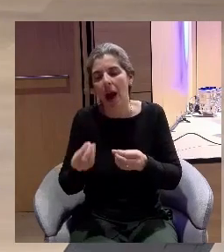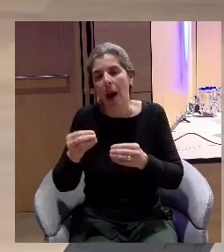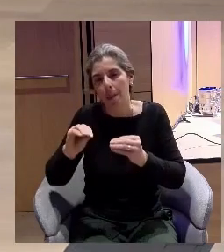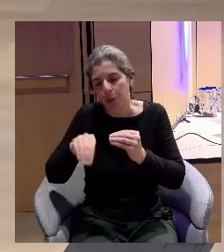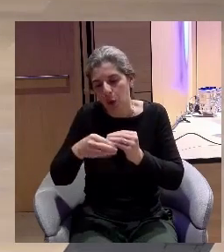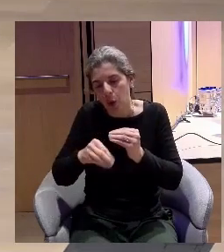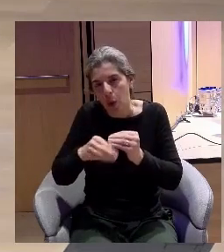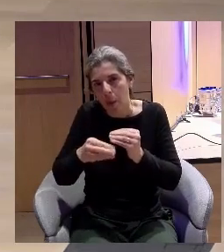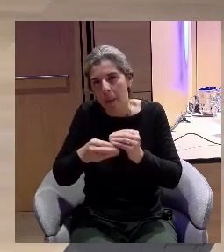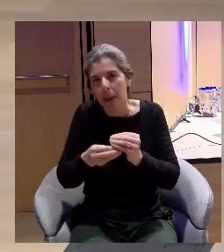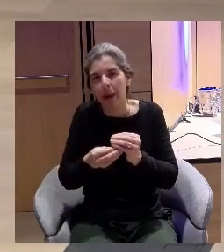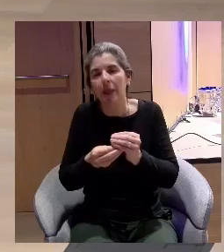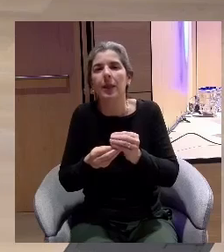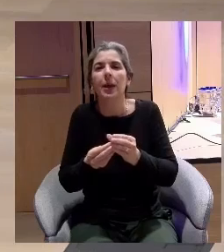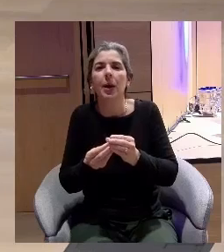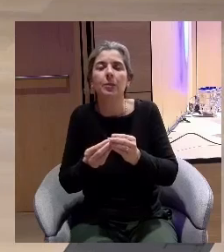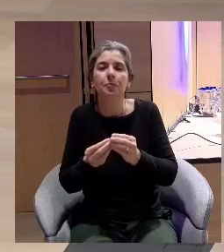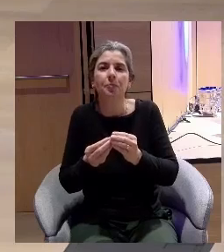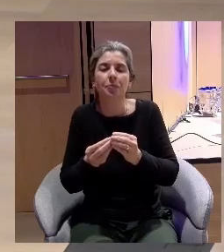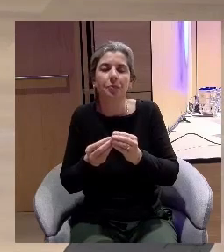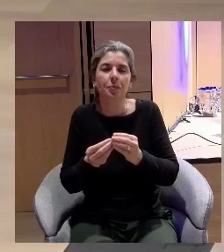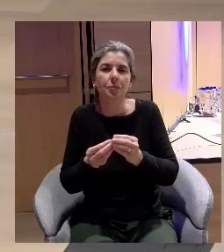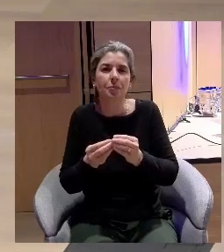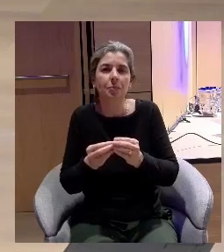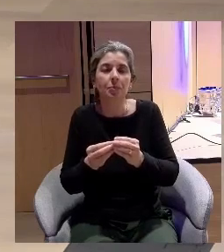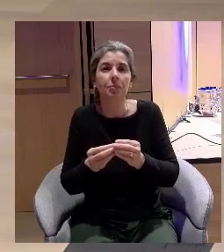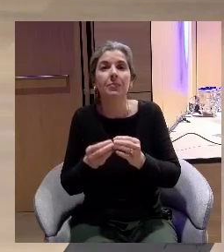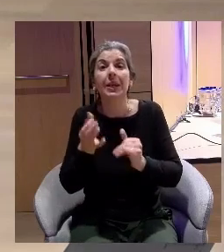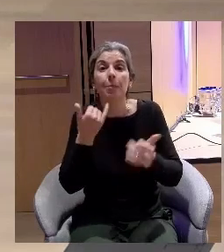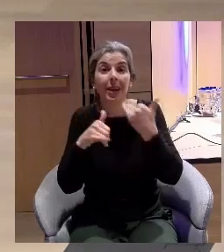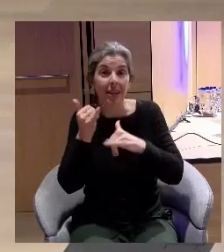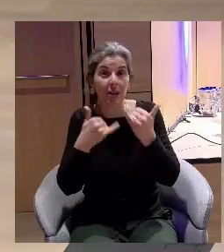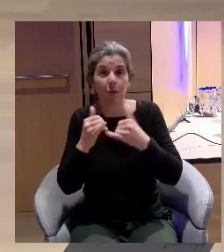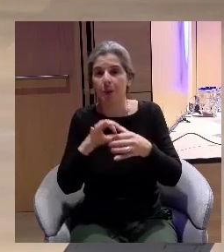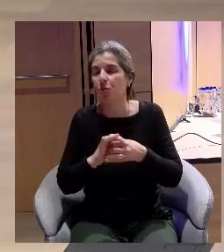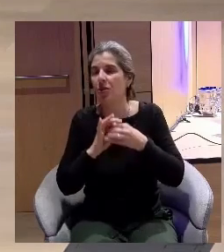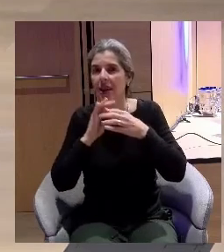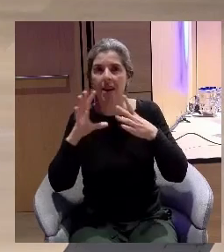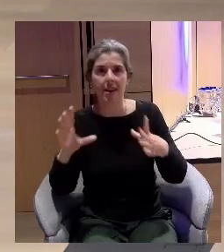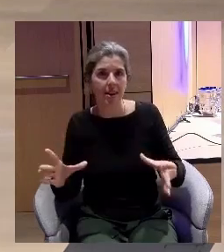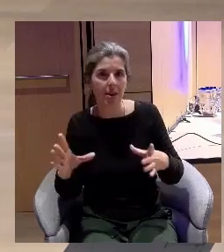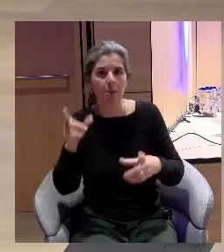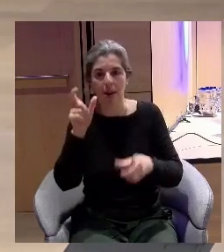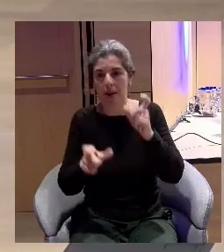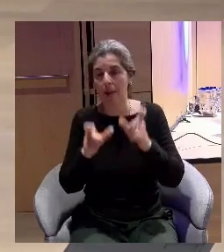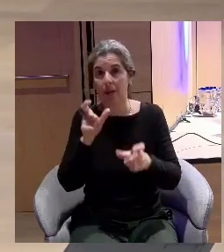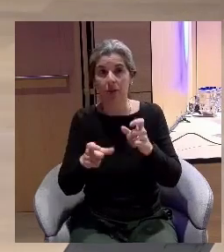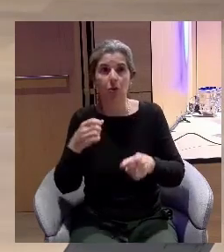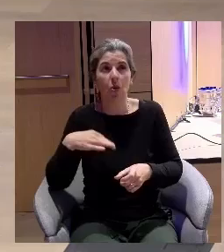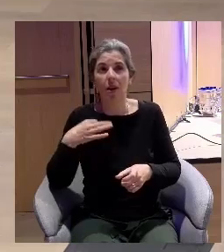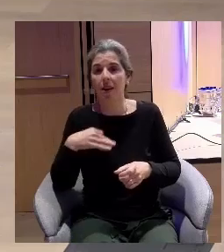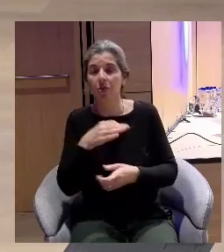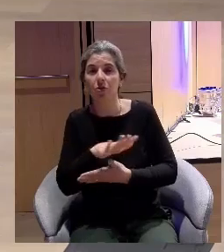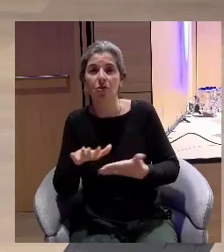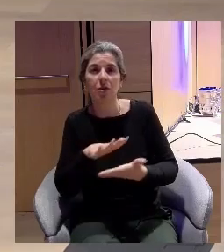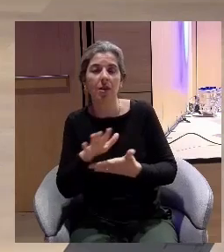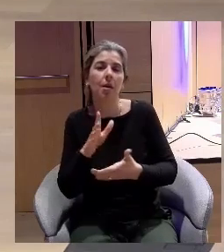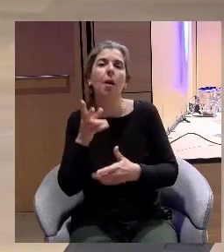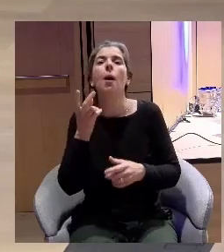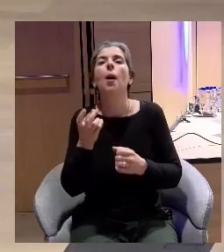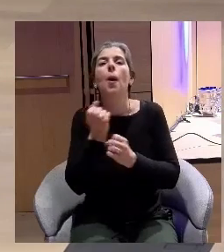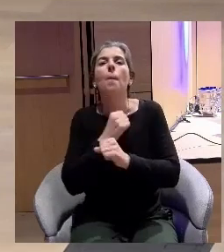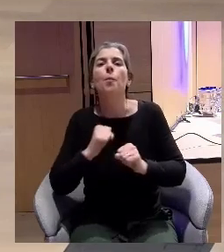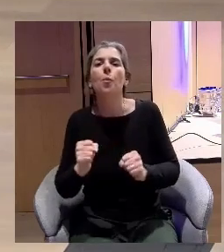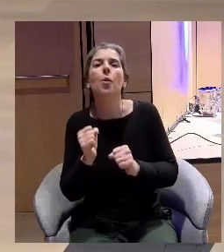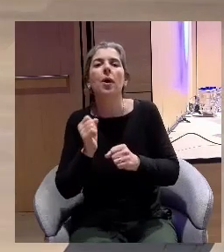bueno, liberar información, de nuevo, en formatos abiertos, reutilizables, que sean verdaderamente accesibles, colabora, digamos, o